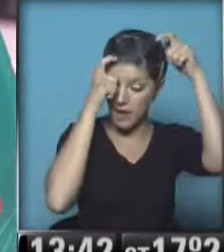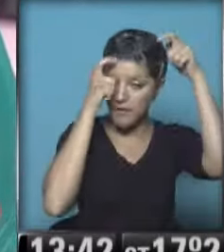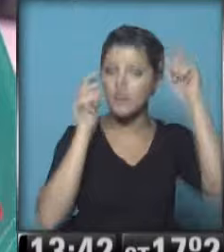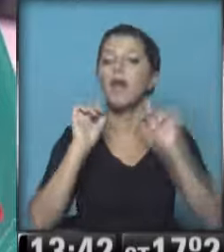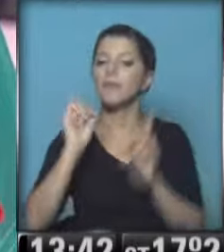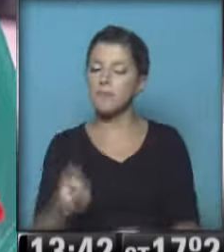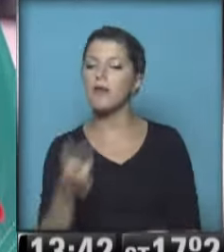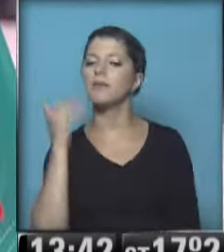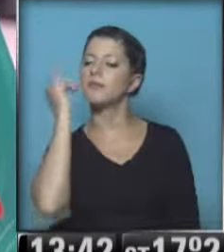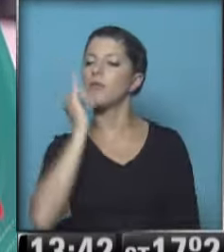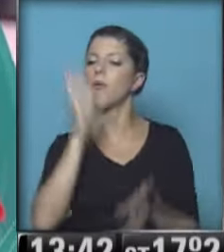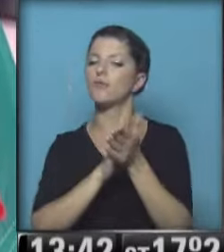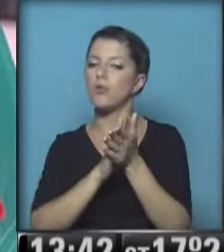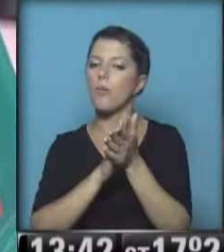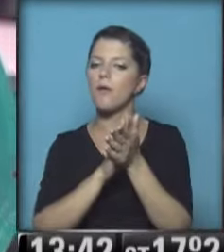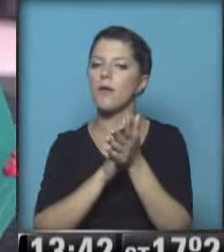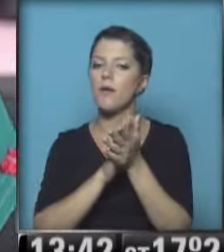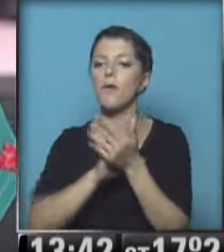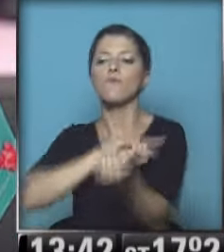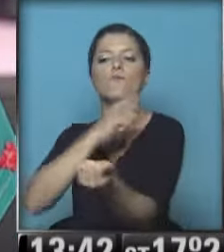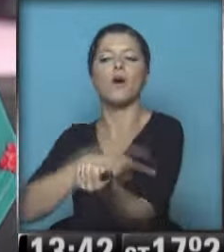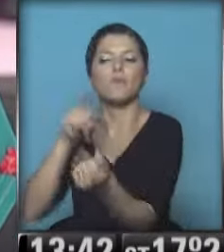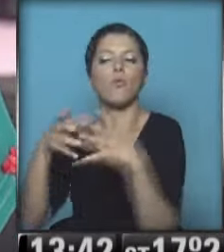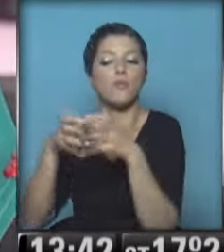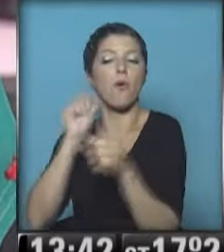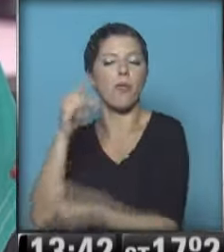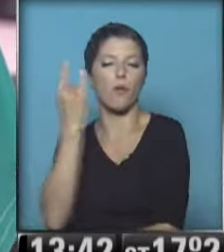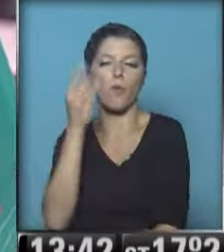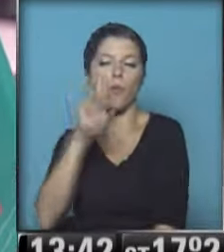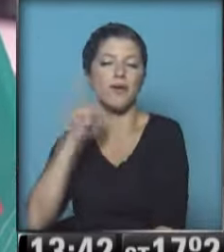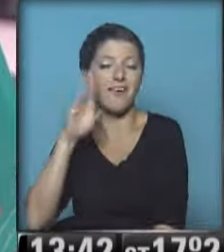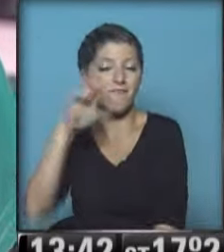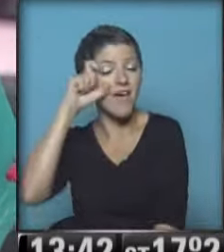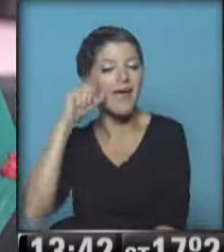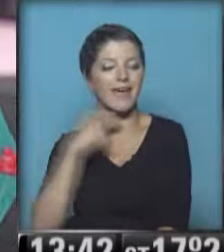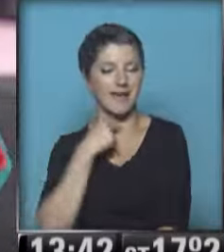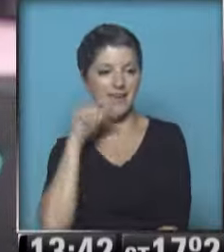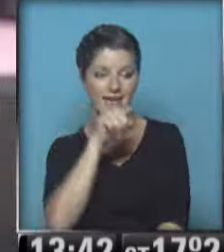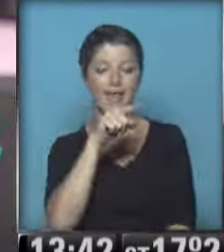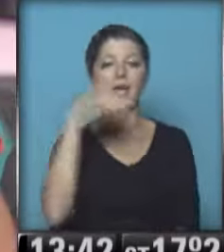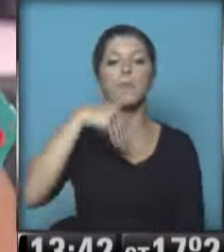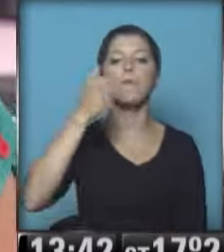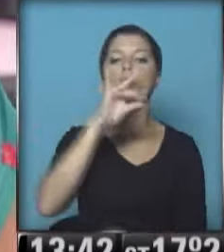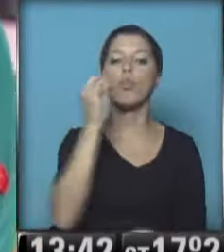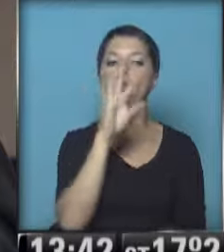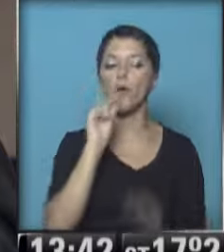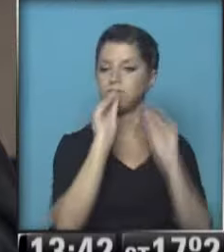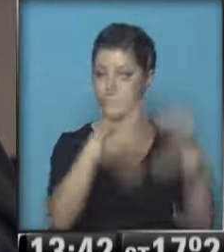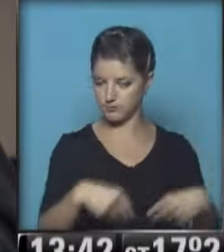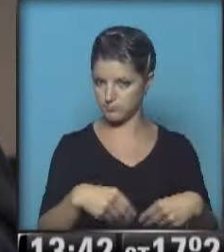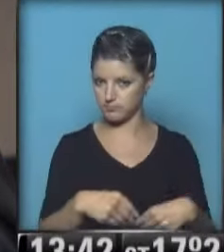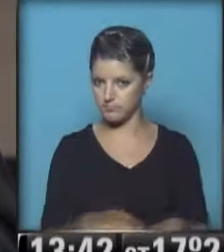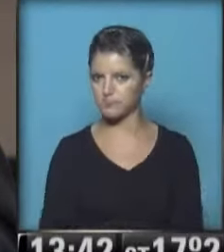hablaba de fuerzas de Álvaro Uribe que estarían tratando de desestabilizar el gobierno de Nicolás Maduro. Hay un dato, Telma, que